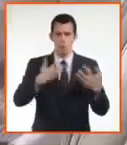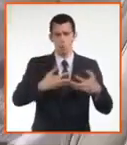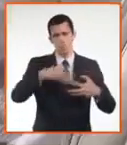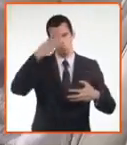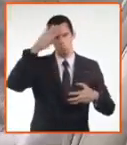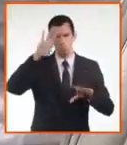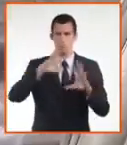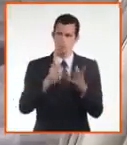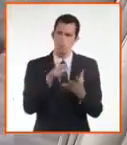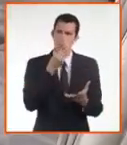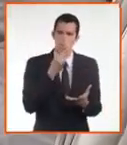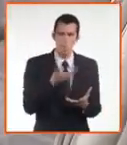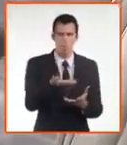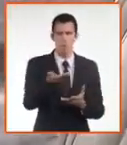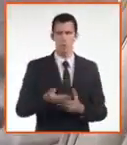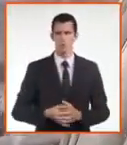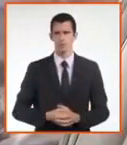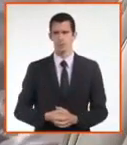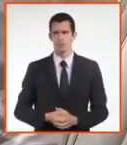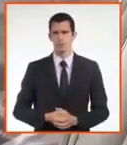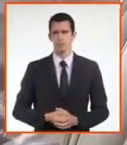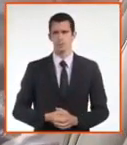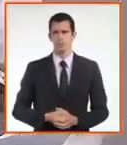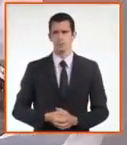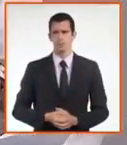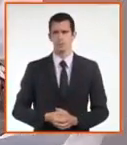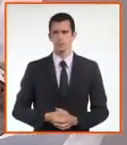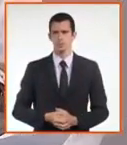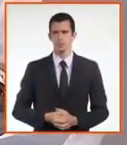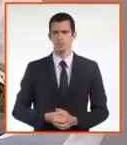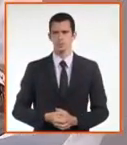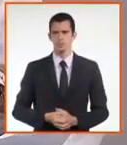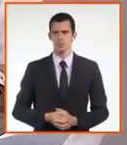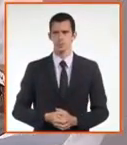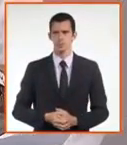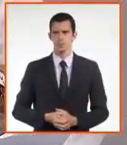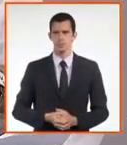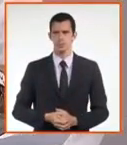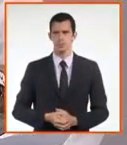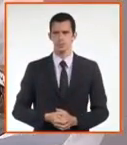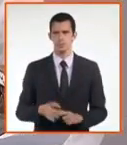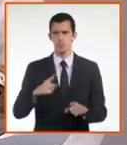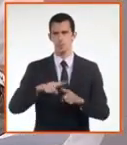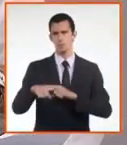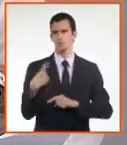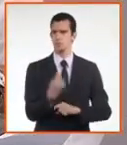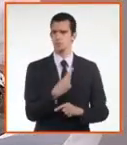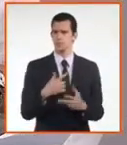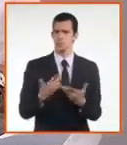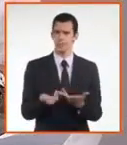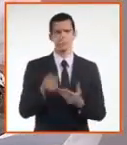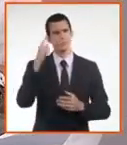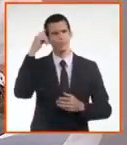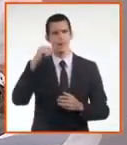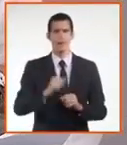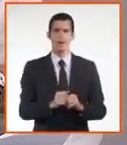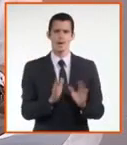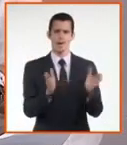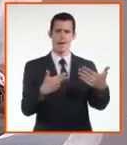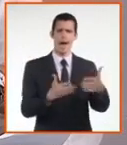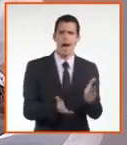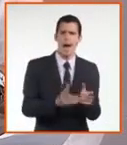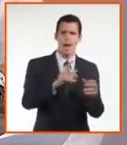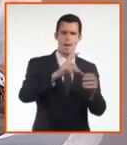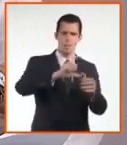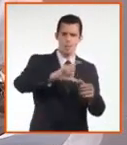eso es con respecto a los medicamentos en cuanto al programa de sustitución de importaciones del material de envase secundario estamos trabajando hace muchos años